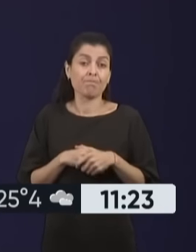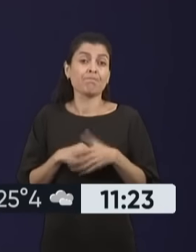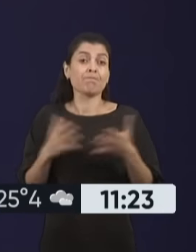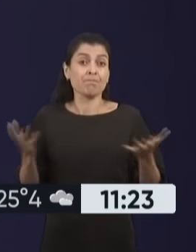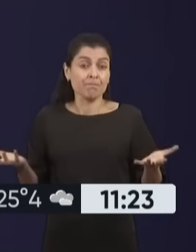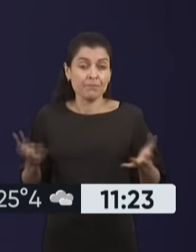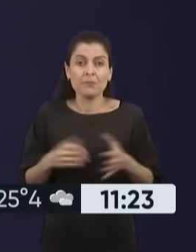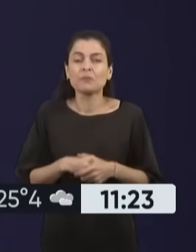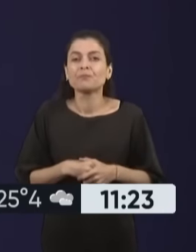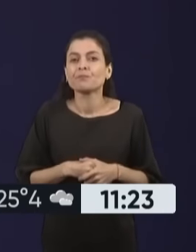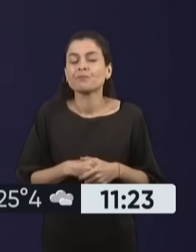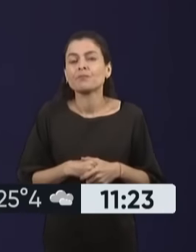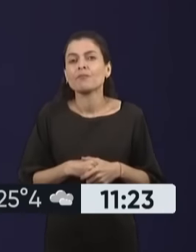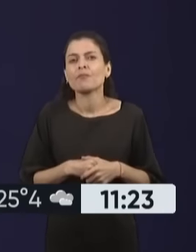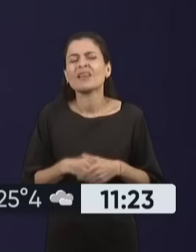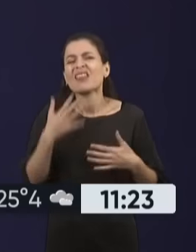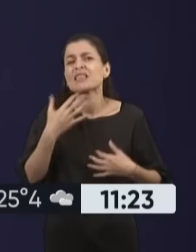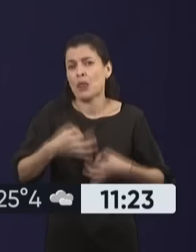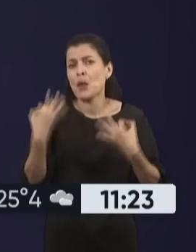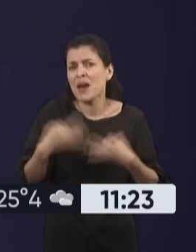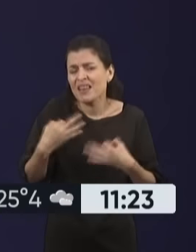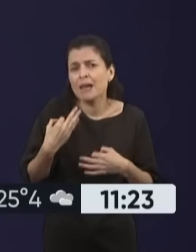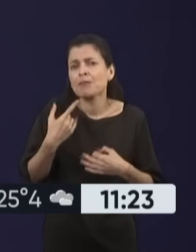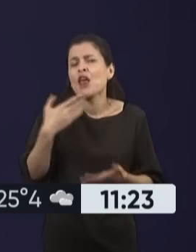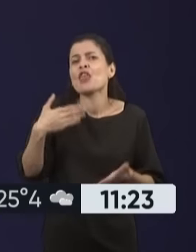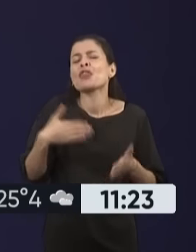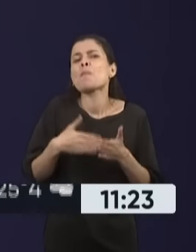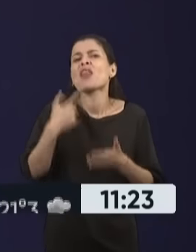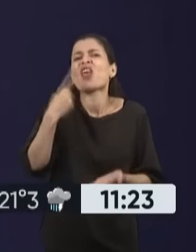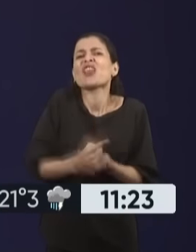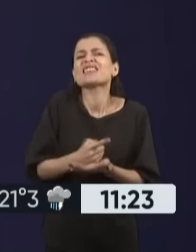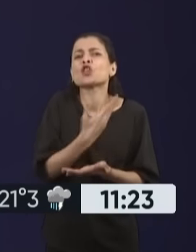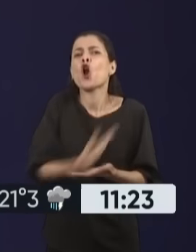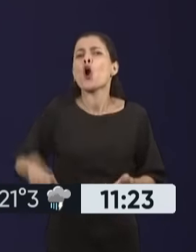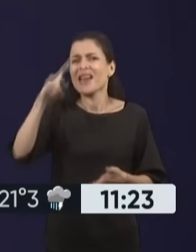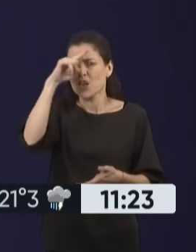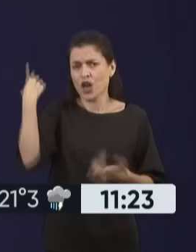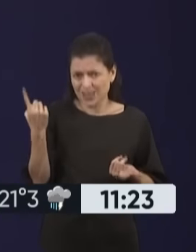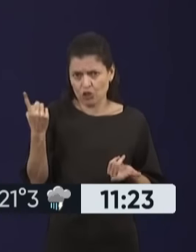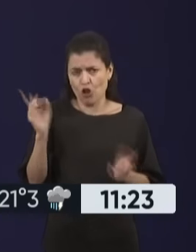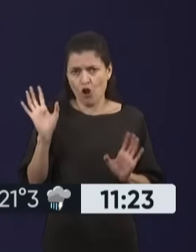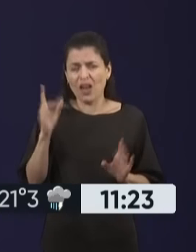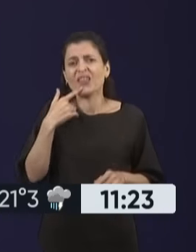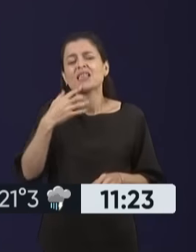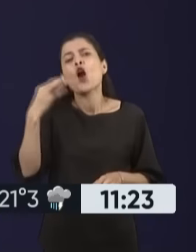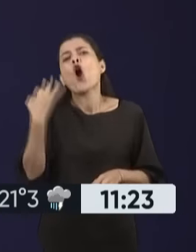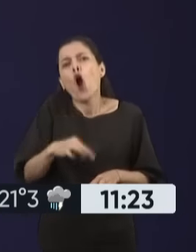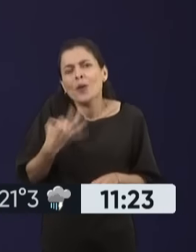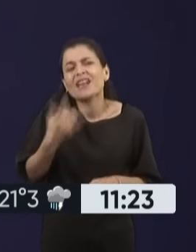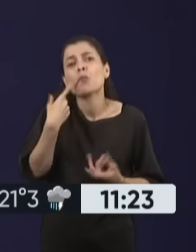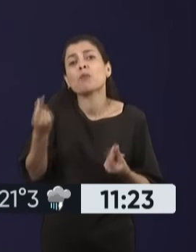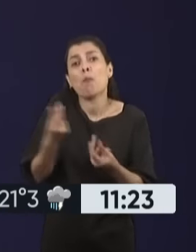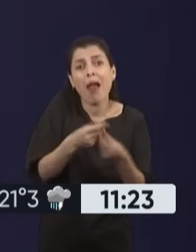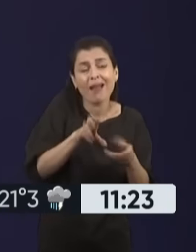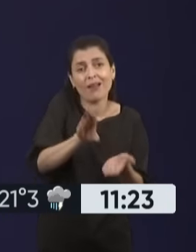Eh bueno lo que corresponda al gobierno nacional será y que no que no tenga la obligación de transferirlo